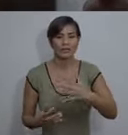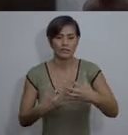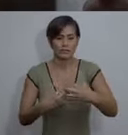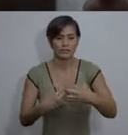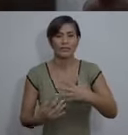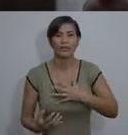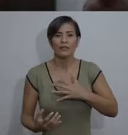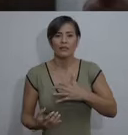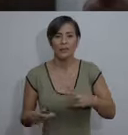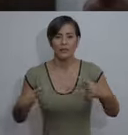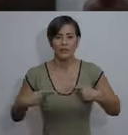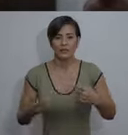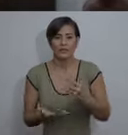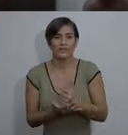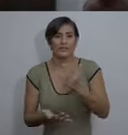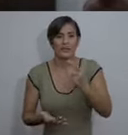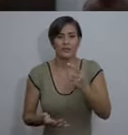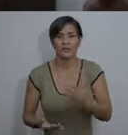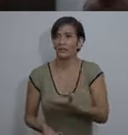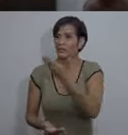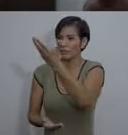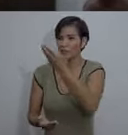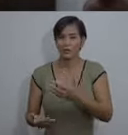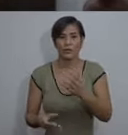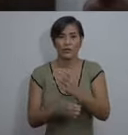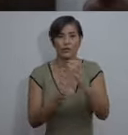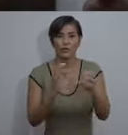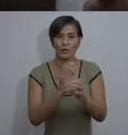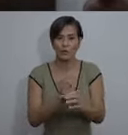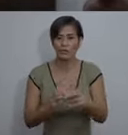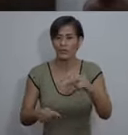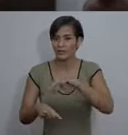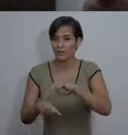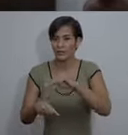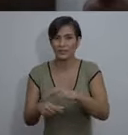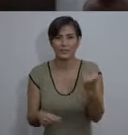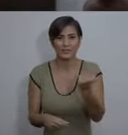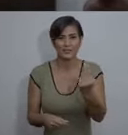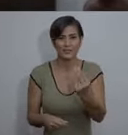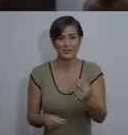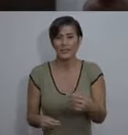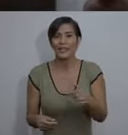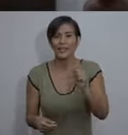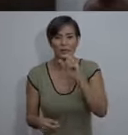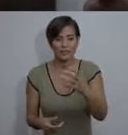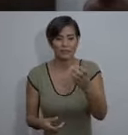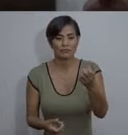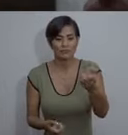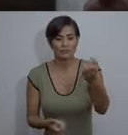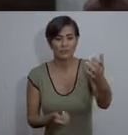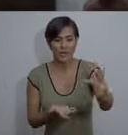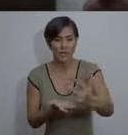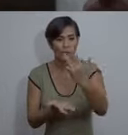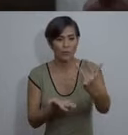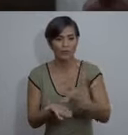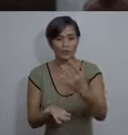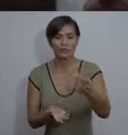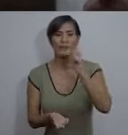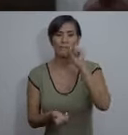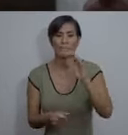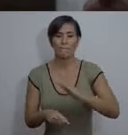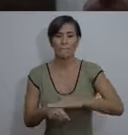capacidad de cuidados intensivos gestionar equipamiento médico adicional así como recibir y canalizar donaciones de diversas fuentes